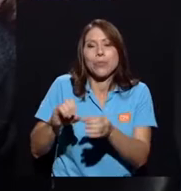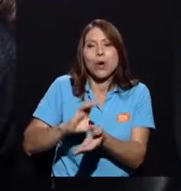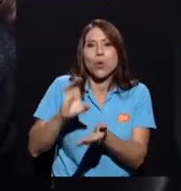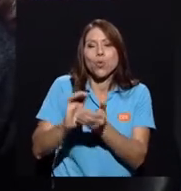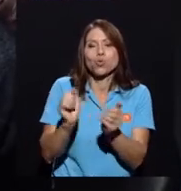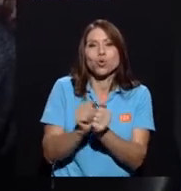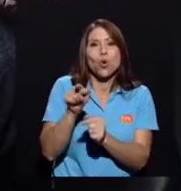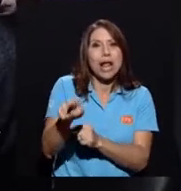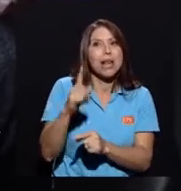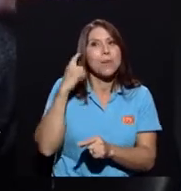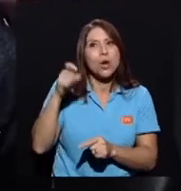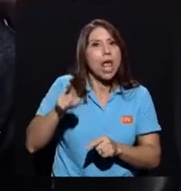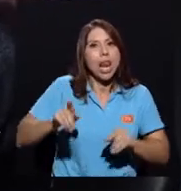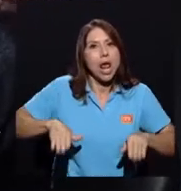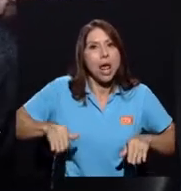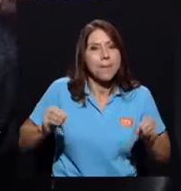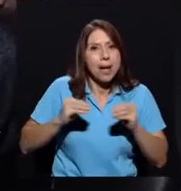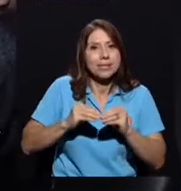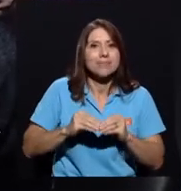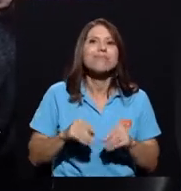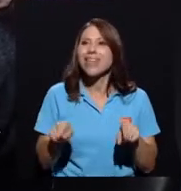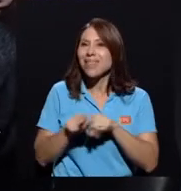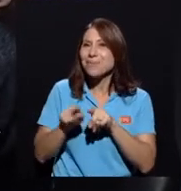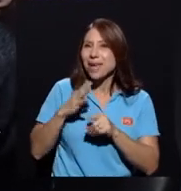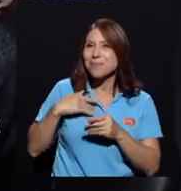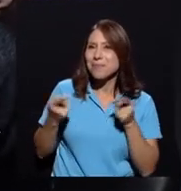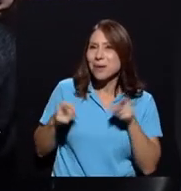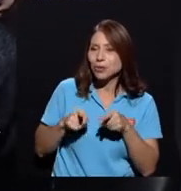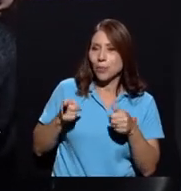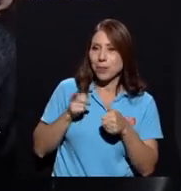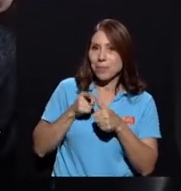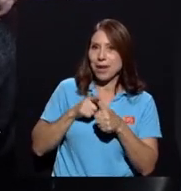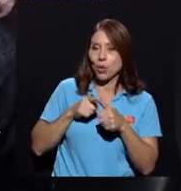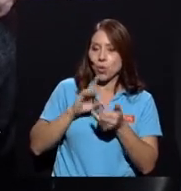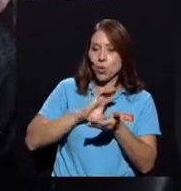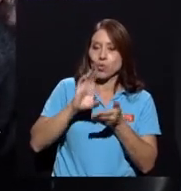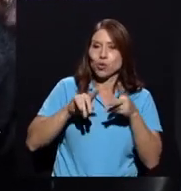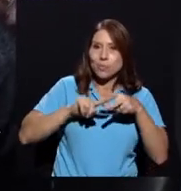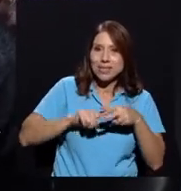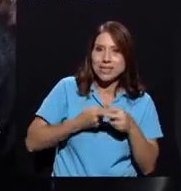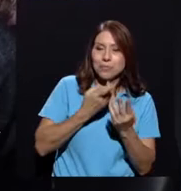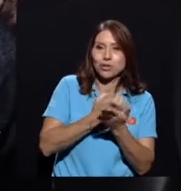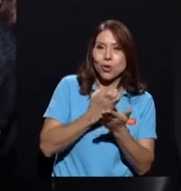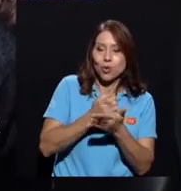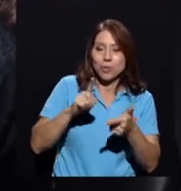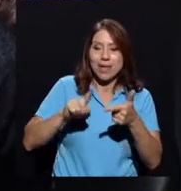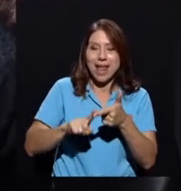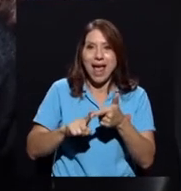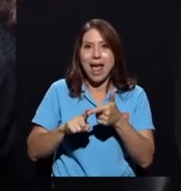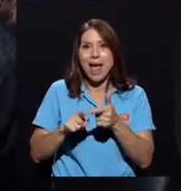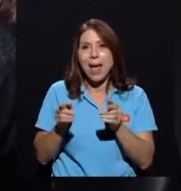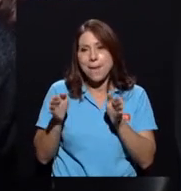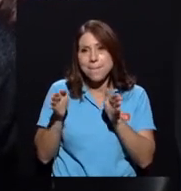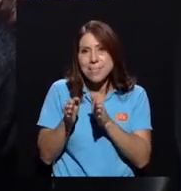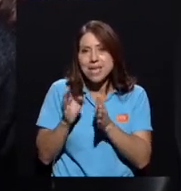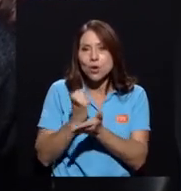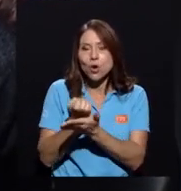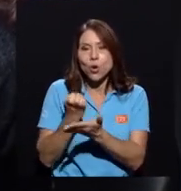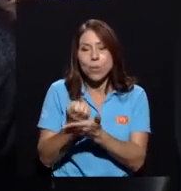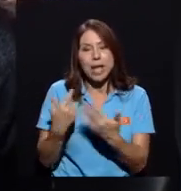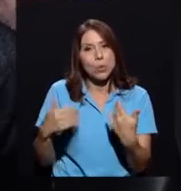ver eso y guantes de principios y después del curso anual de microeconomía que serán unos cursos espectaculares de saber